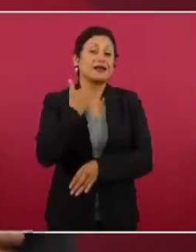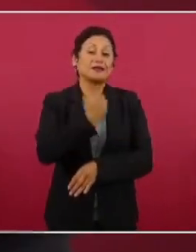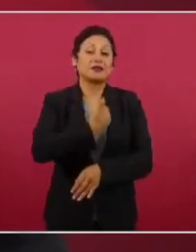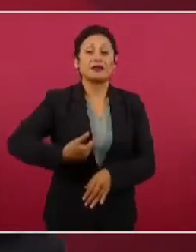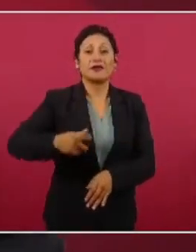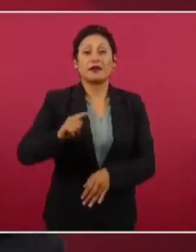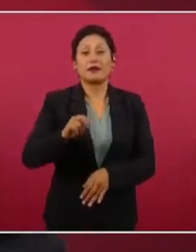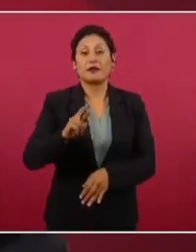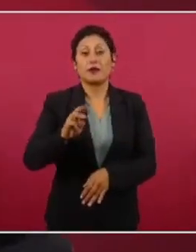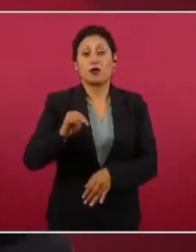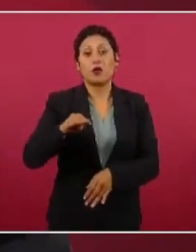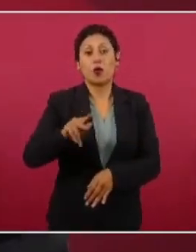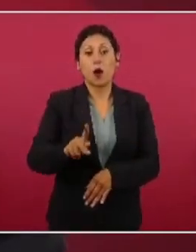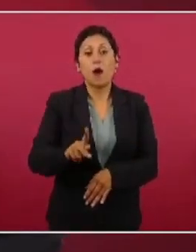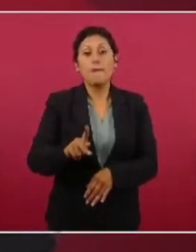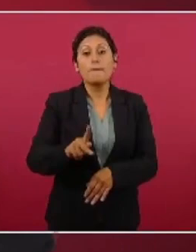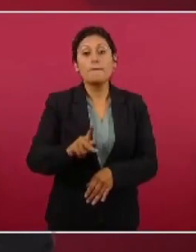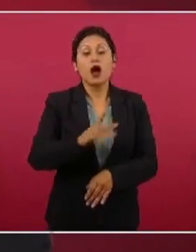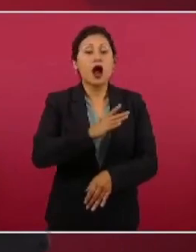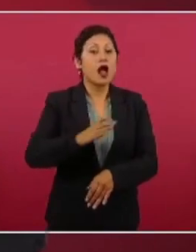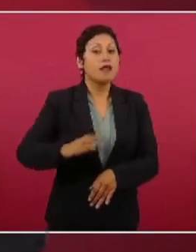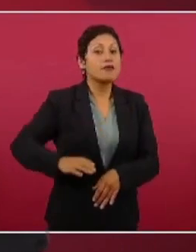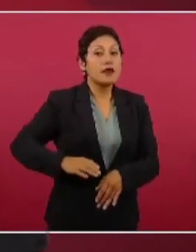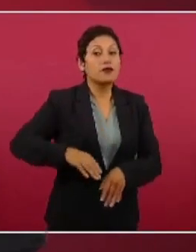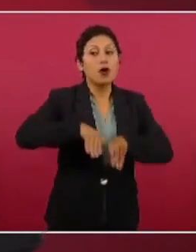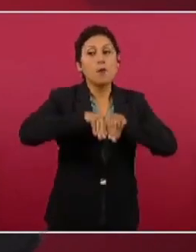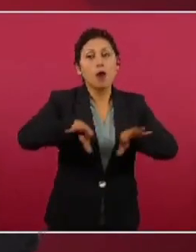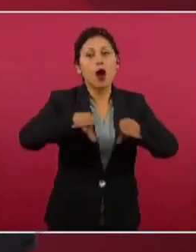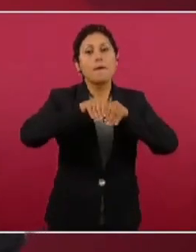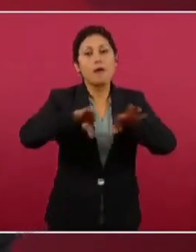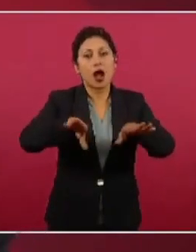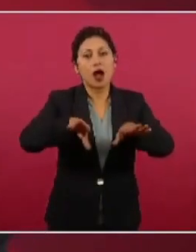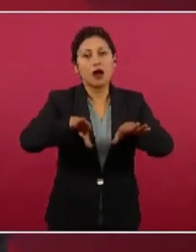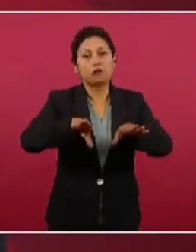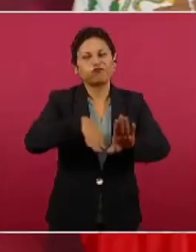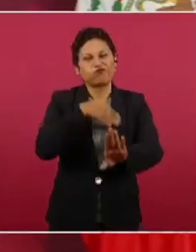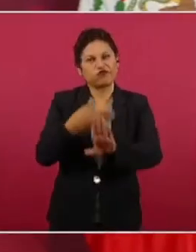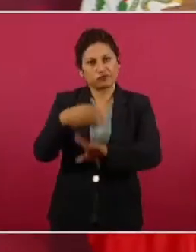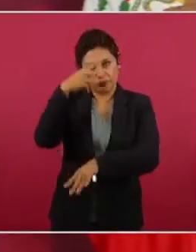Para política es tiempo y son circunstancias.